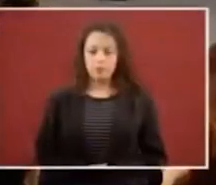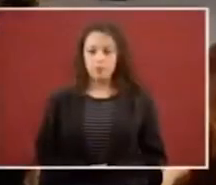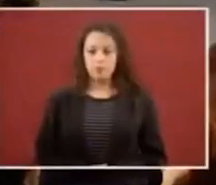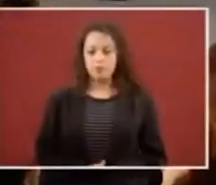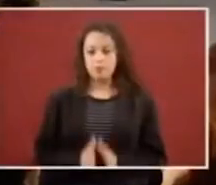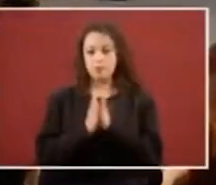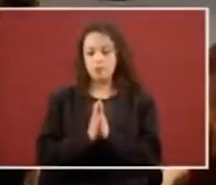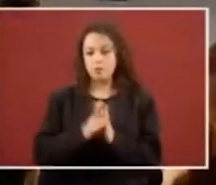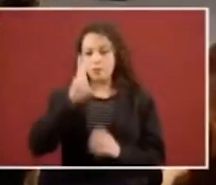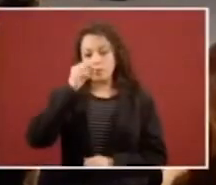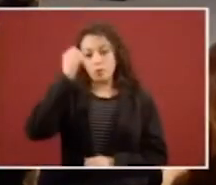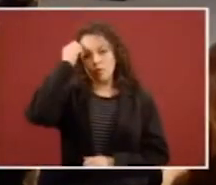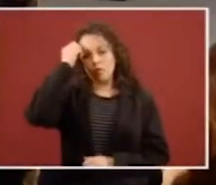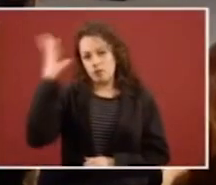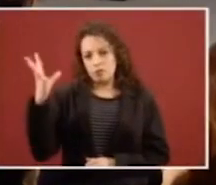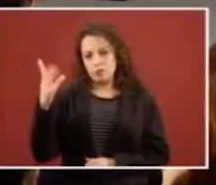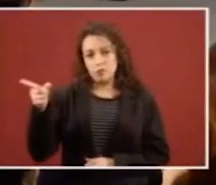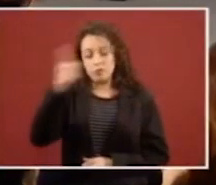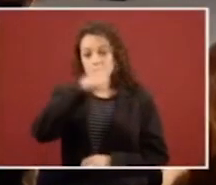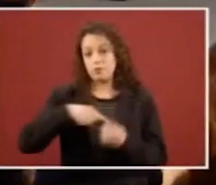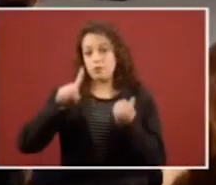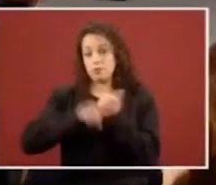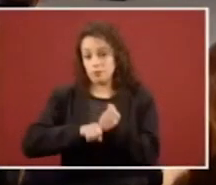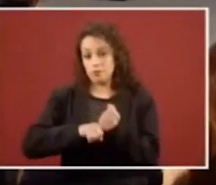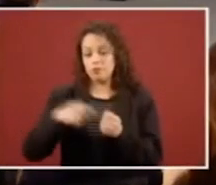Vamos a seguir